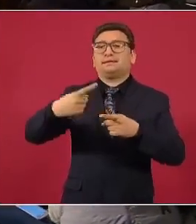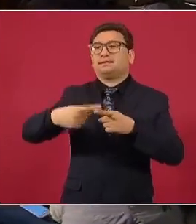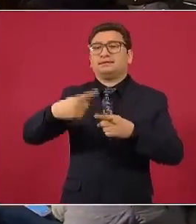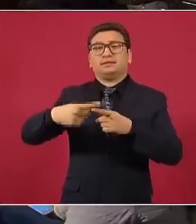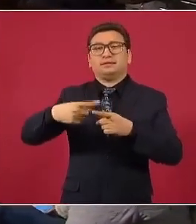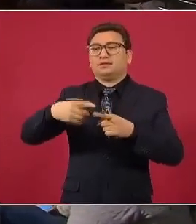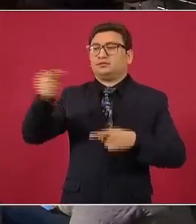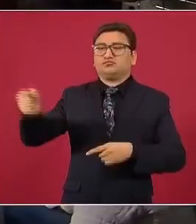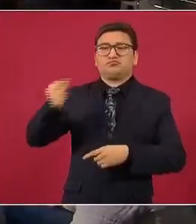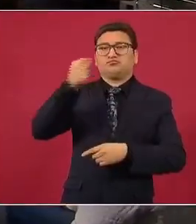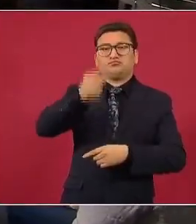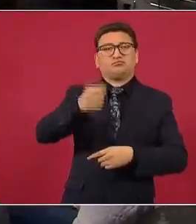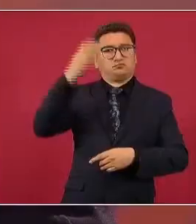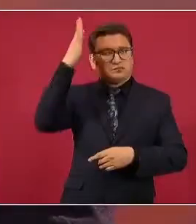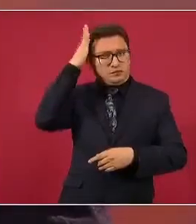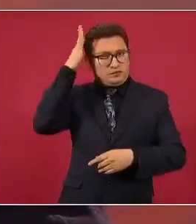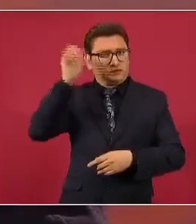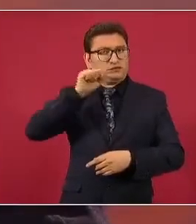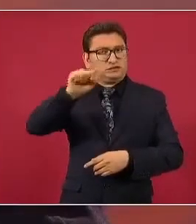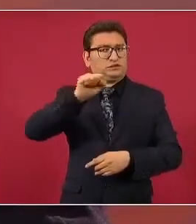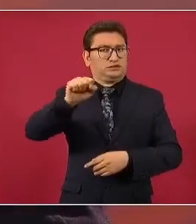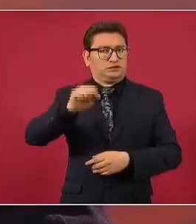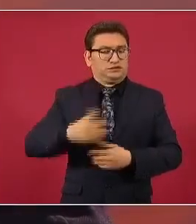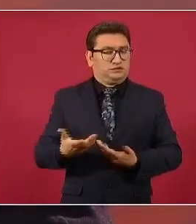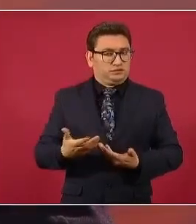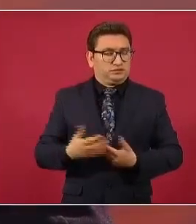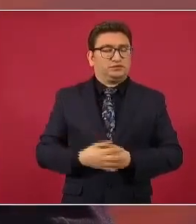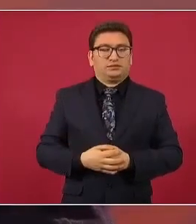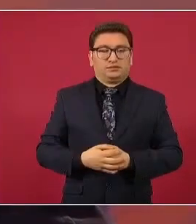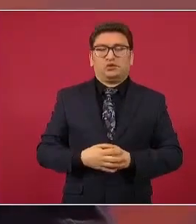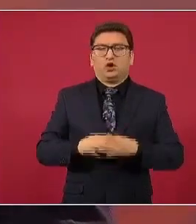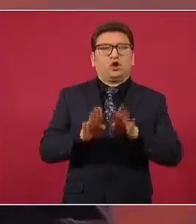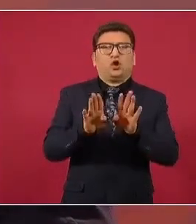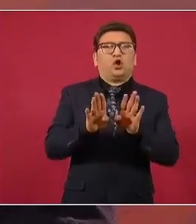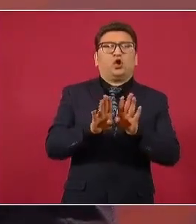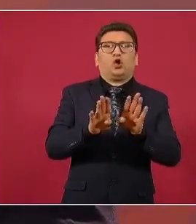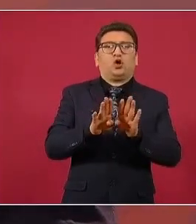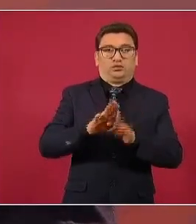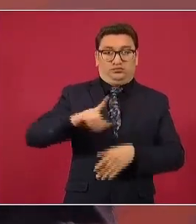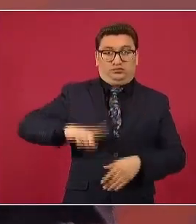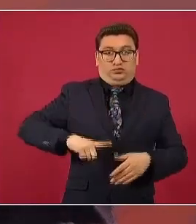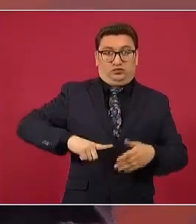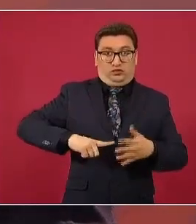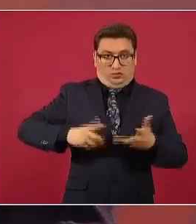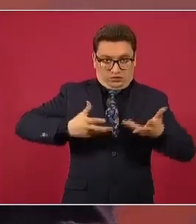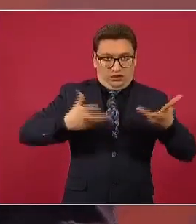sindical, cómo se decidía desde el gobierno